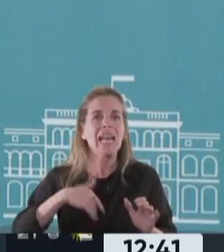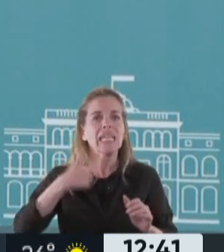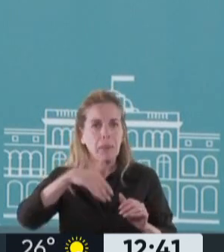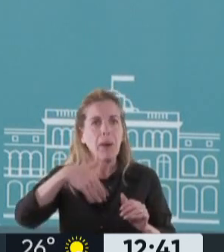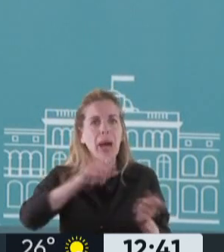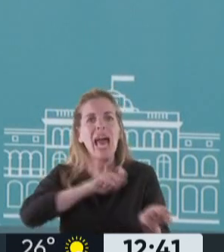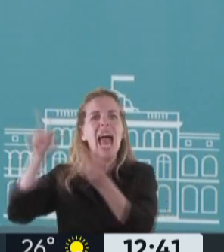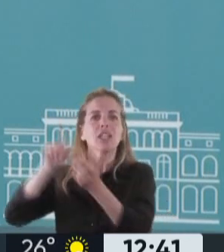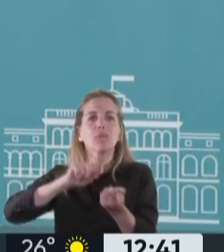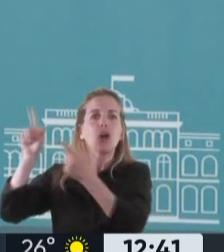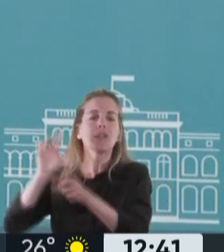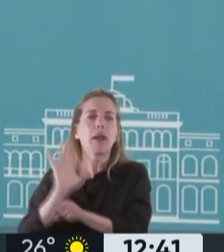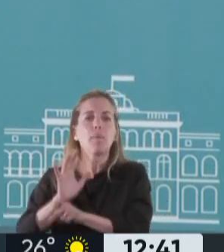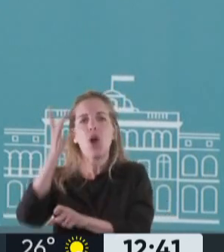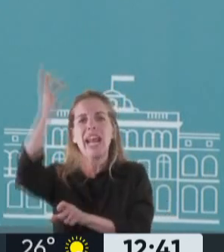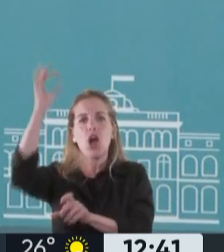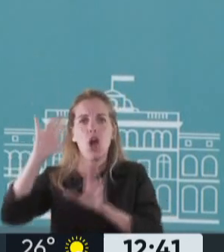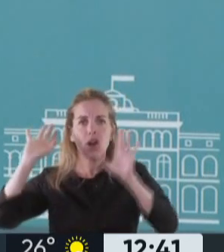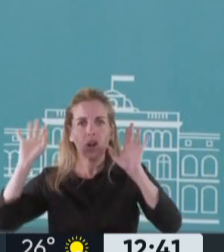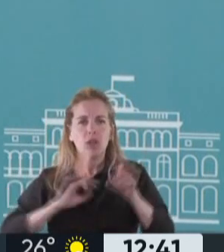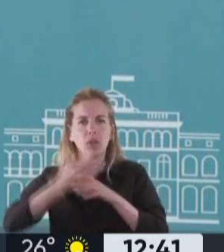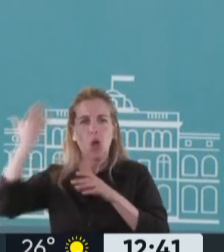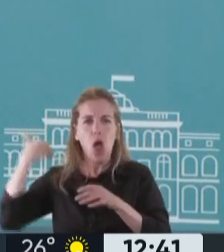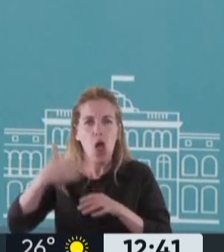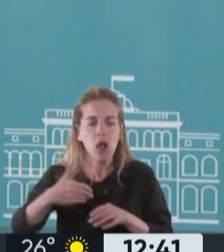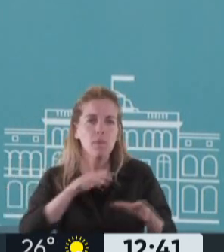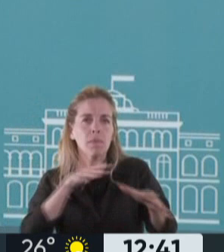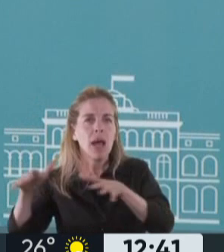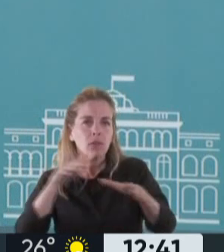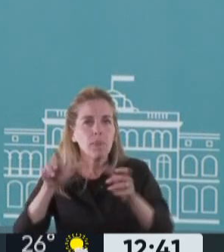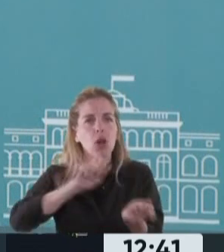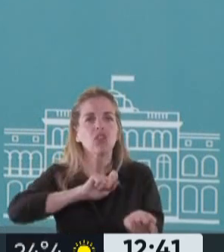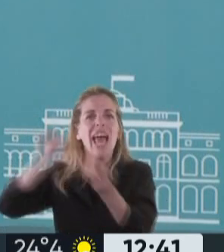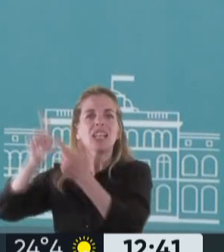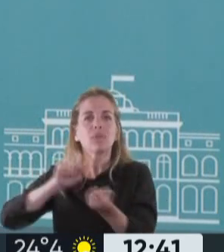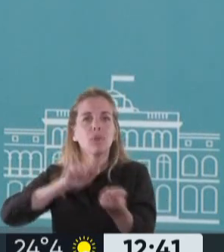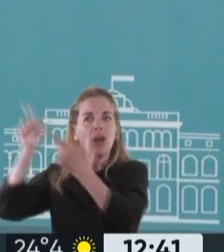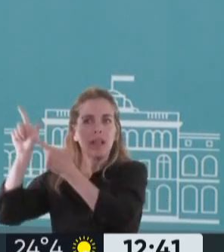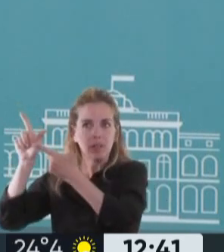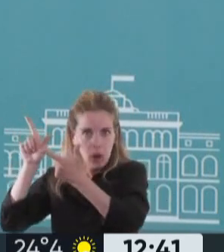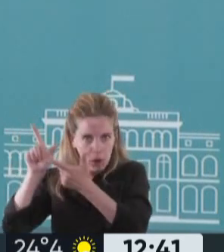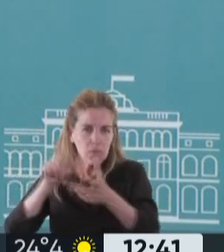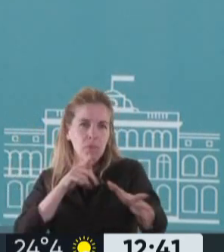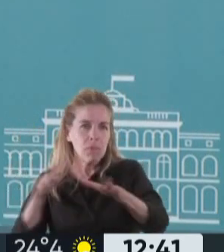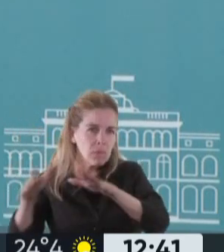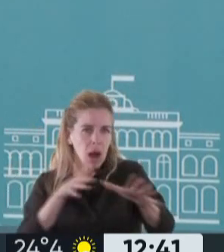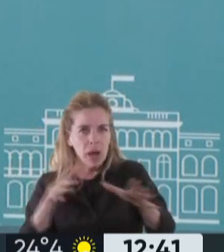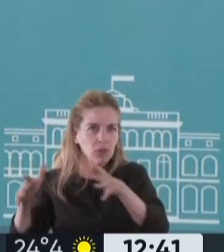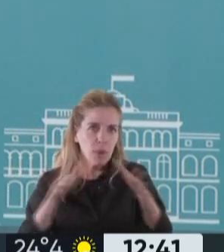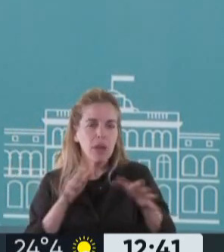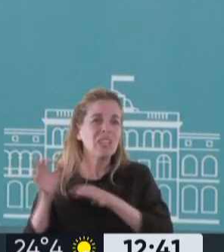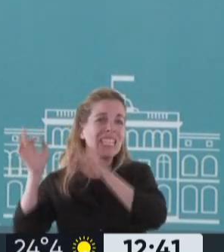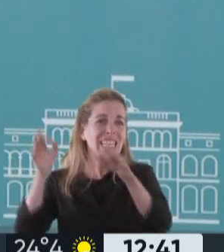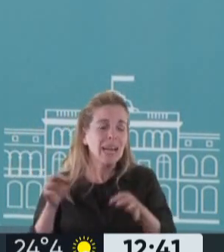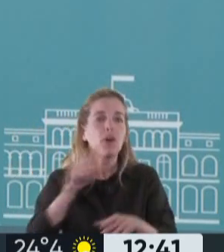como creo que en su récord histórico. Vamos a andar en el orden Si todo sigue bien, vamos a estar llegando